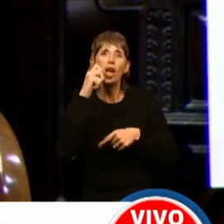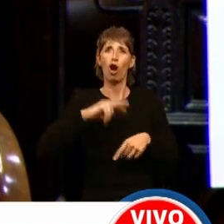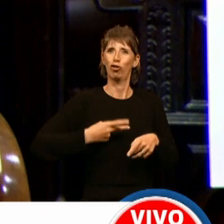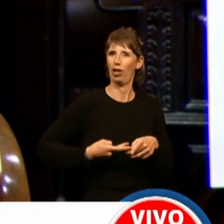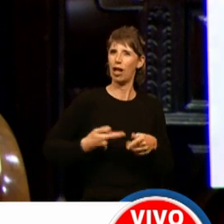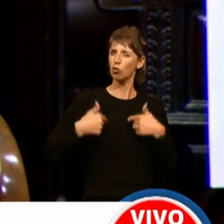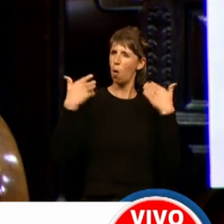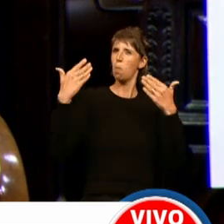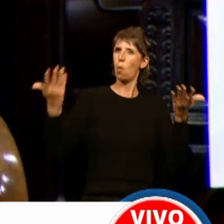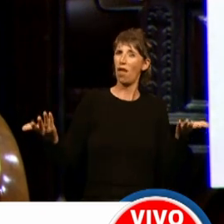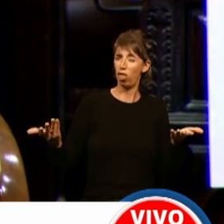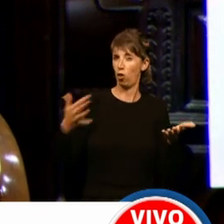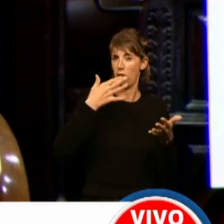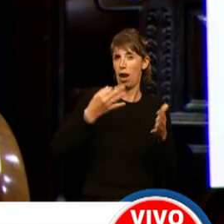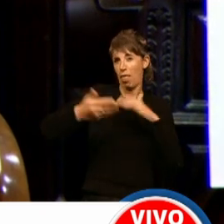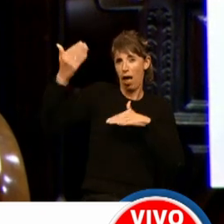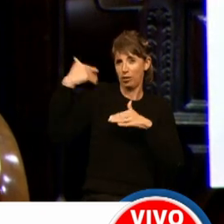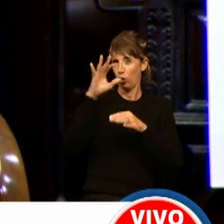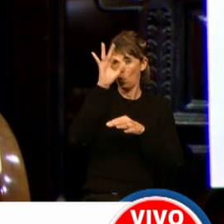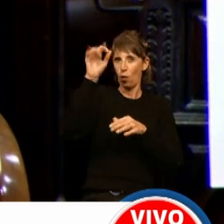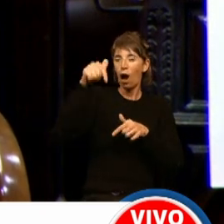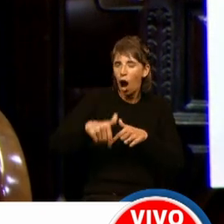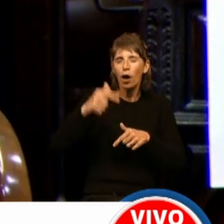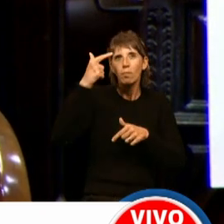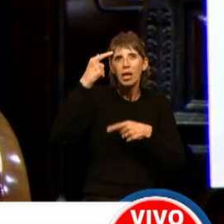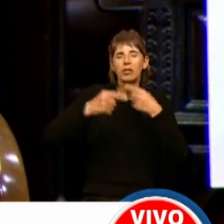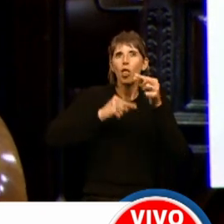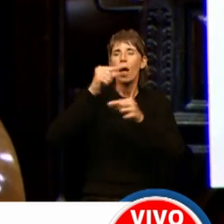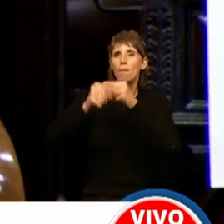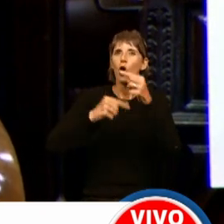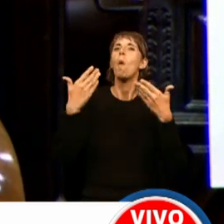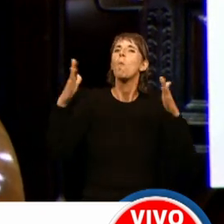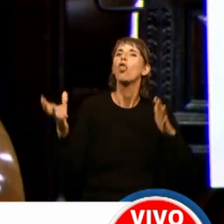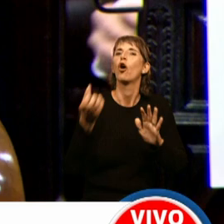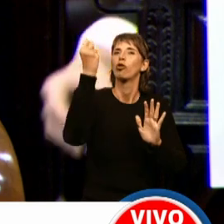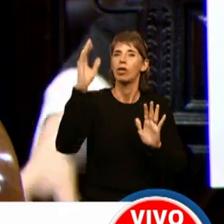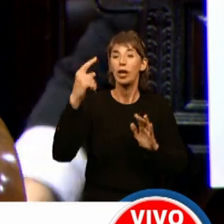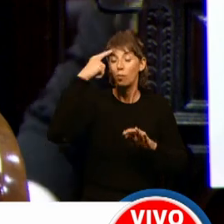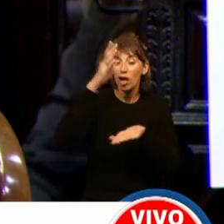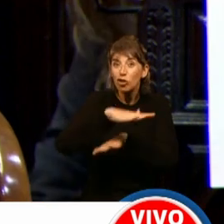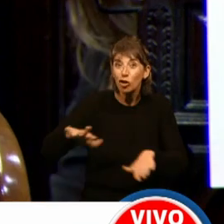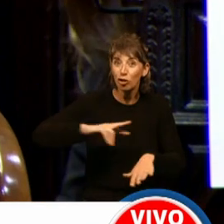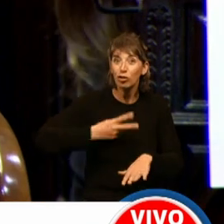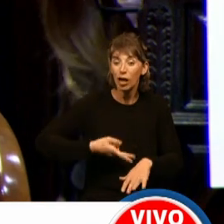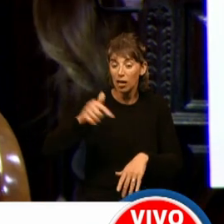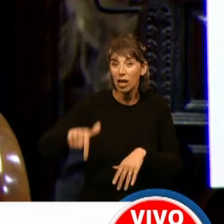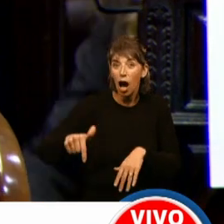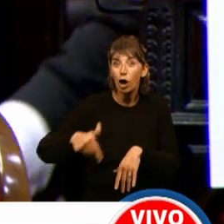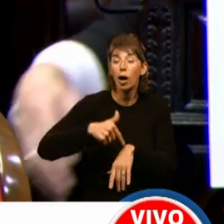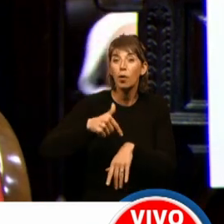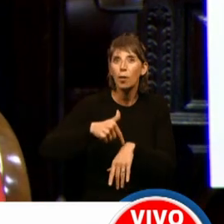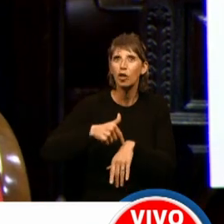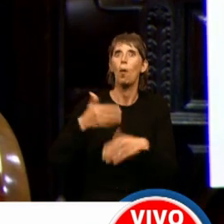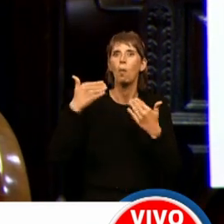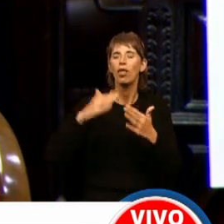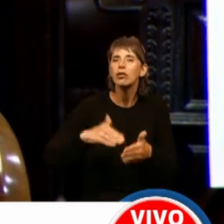es inaudito para nuestra población pienso en la niñez es trans que están siendo están siendo y tendrán un futuro